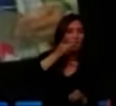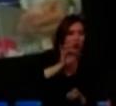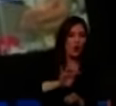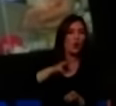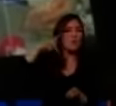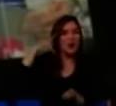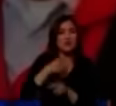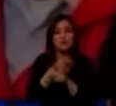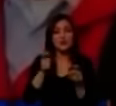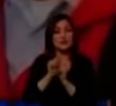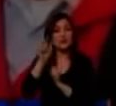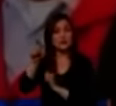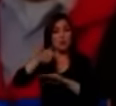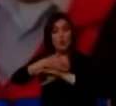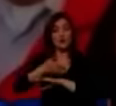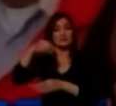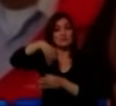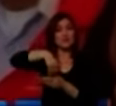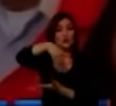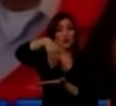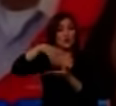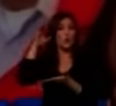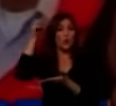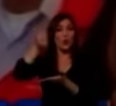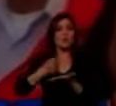mitin político en la Plaza Cívica, en el centro de Cuenca.